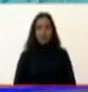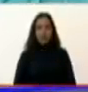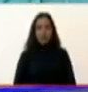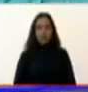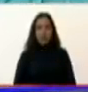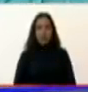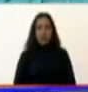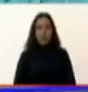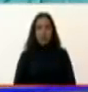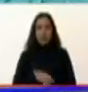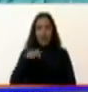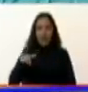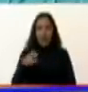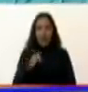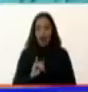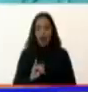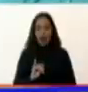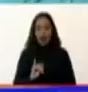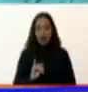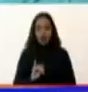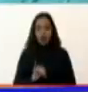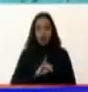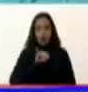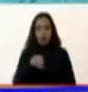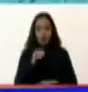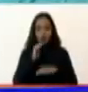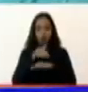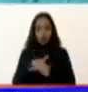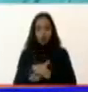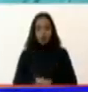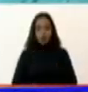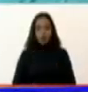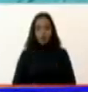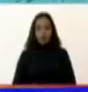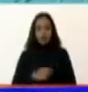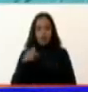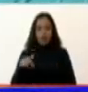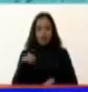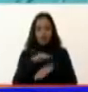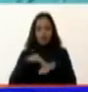Aquí está Jorge Rodríguez, él es el ministro de comunicación.